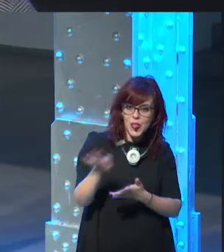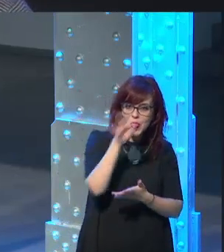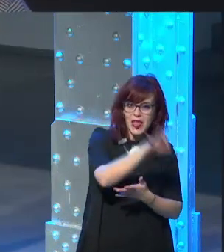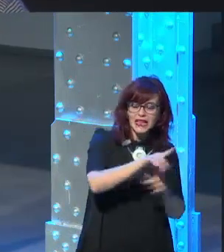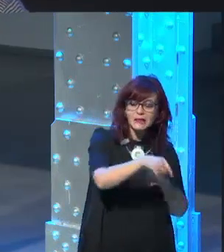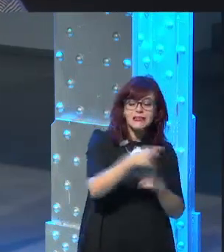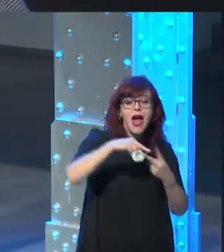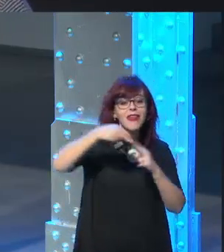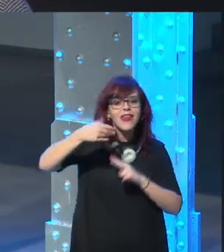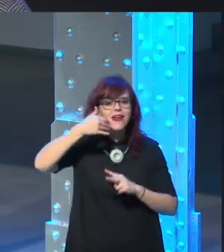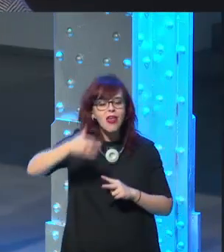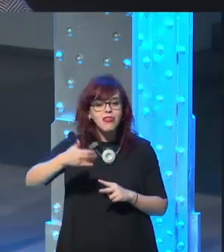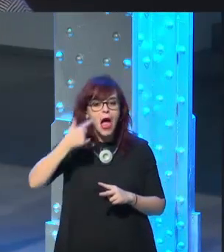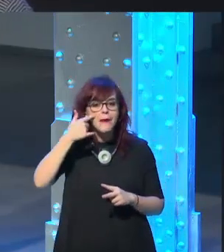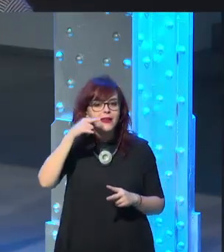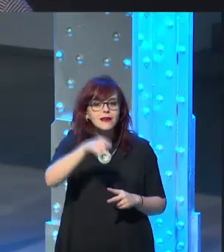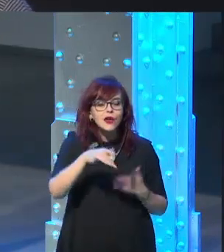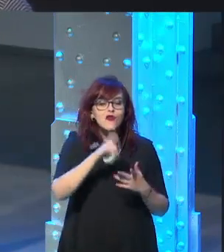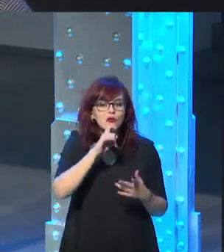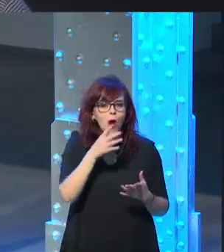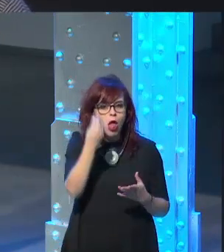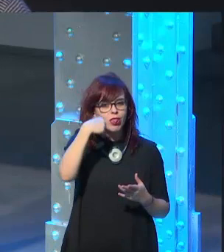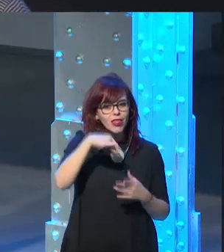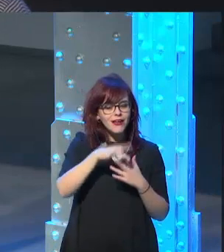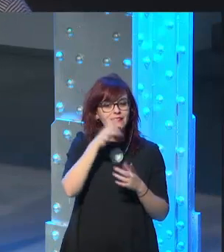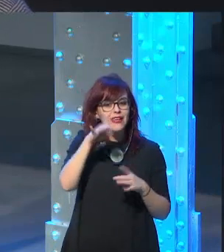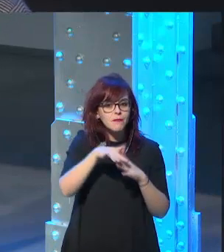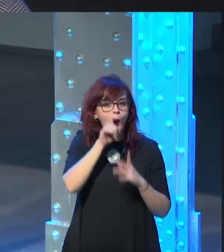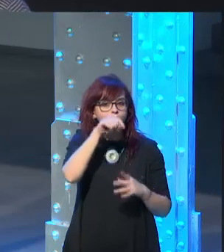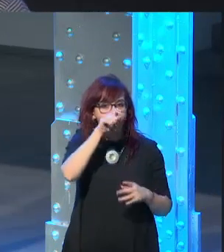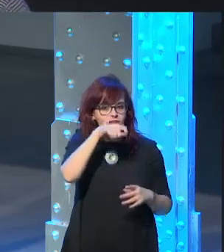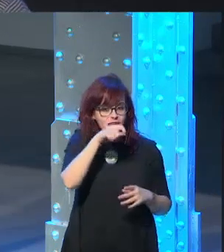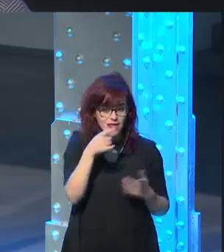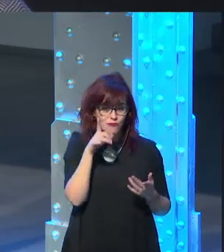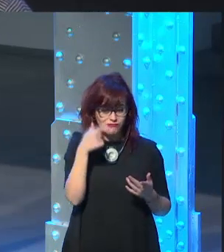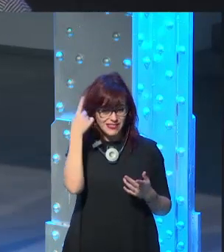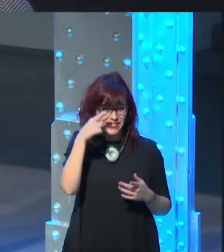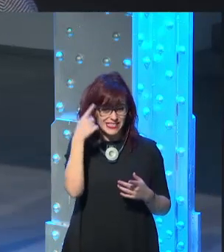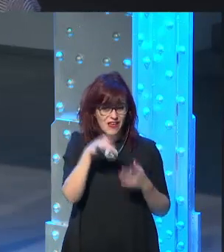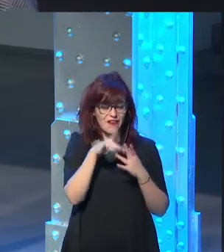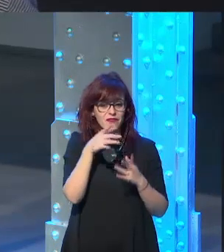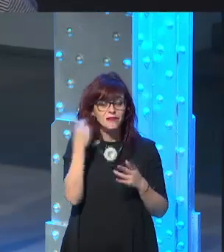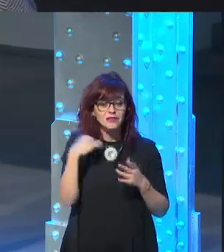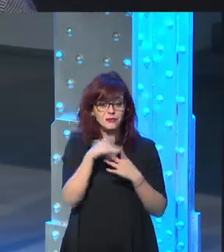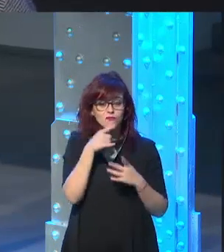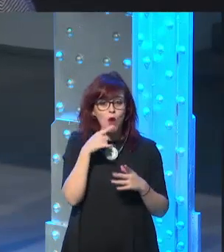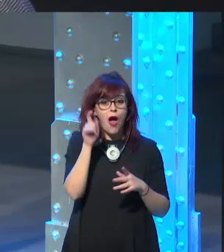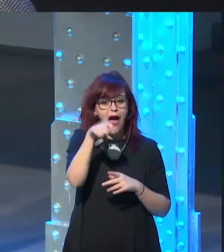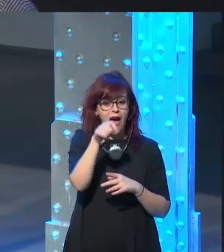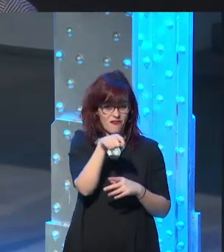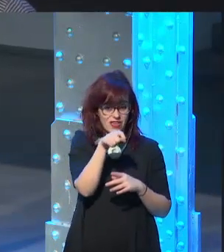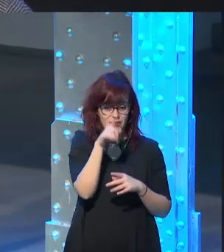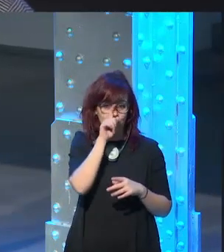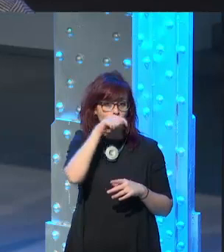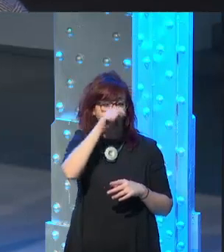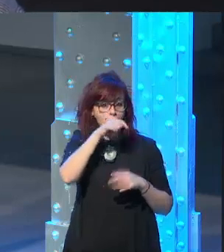preguntamos a la semilla ¿quién te ha dispersado? ¿Qué especie de ave te ha dispersado? Porque como la semilla ha estado en el estómago del ave, tiene restos